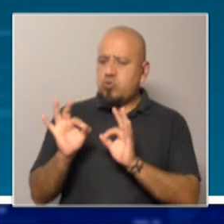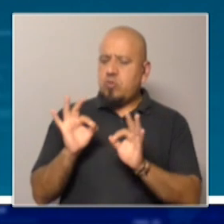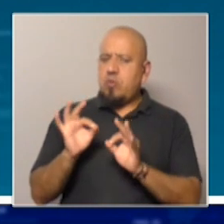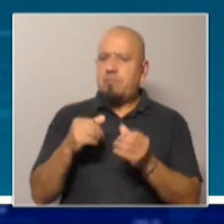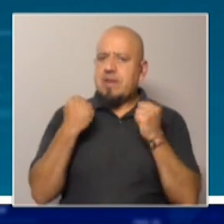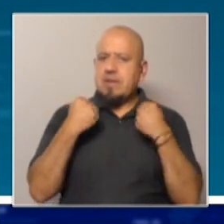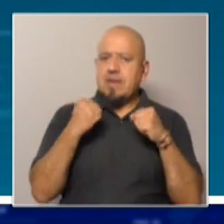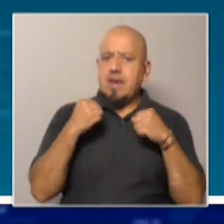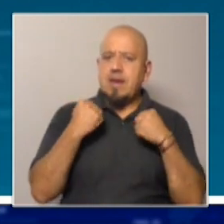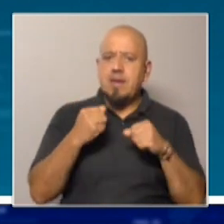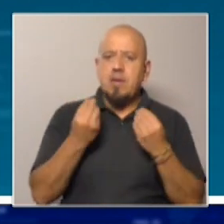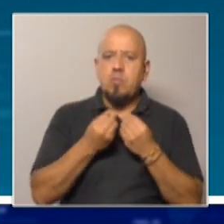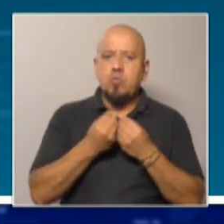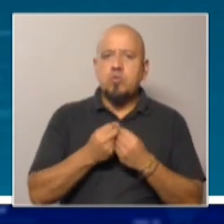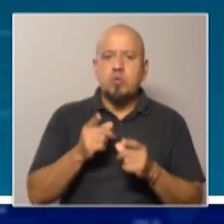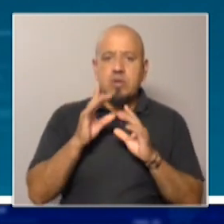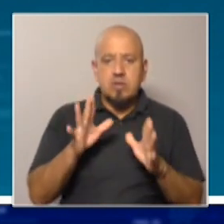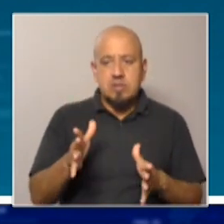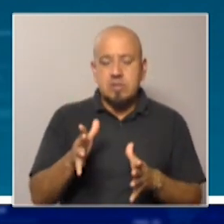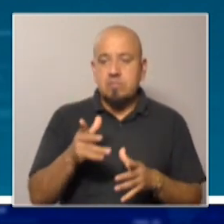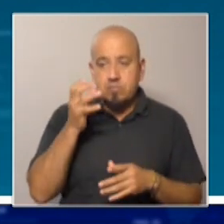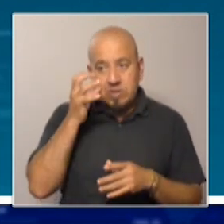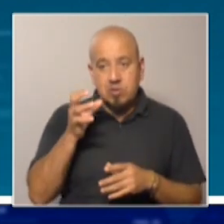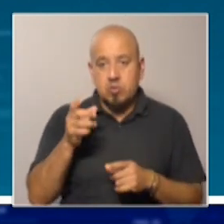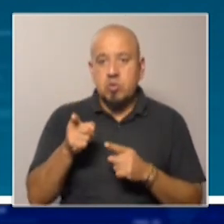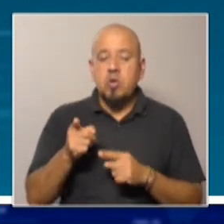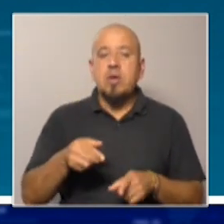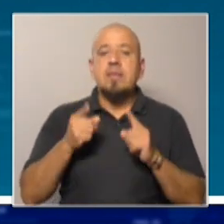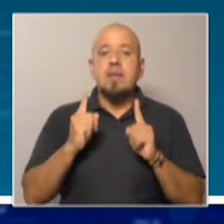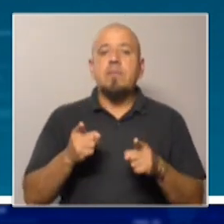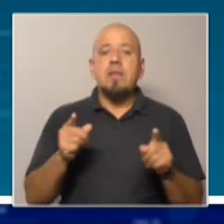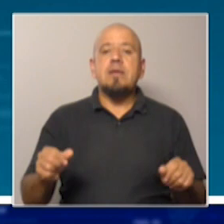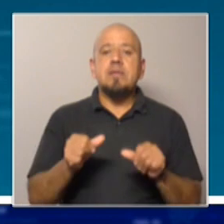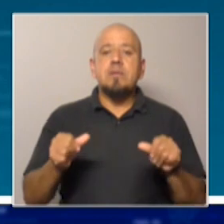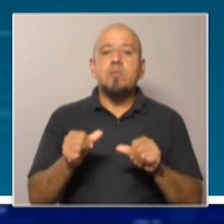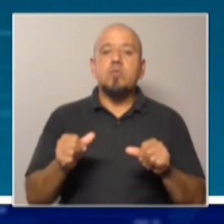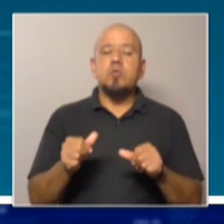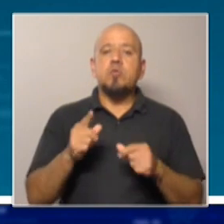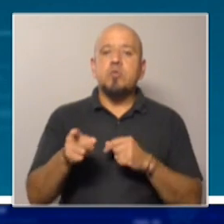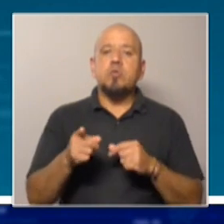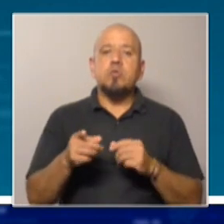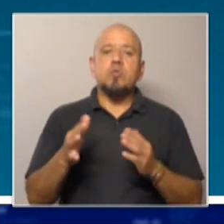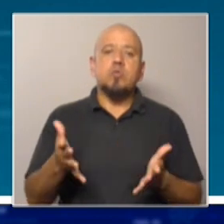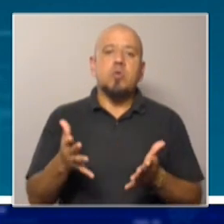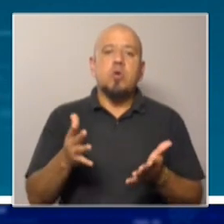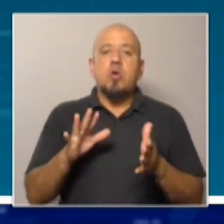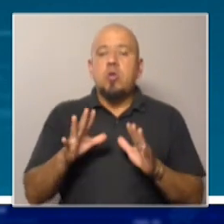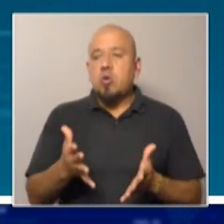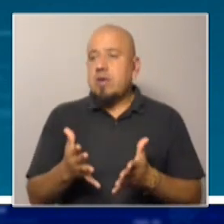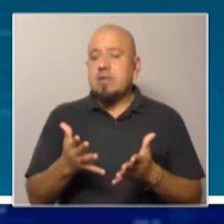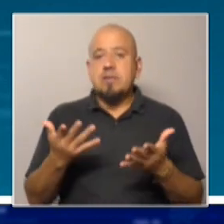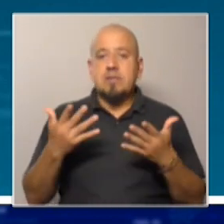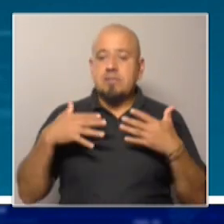para poder realizarla porque es de alto riesgo. También tuvimos que tener, obviamente, lo que es la preparación